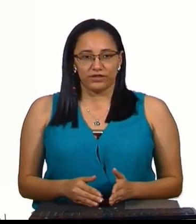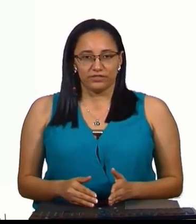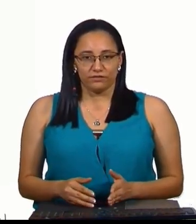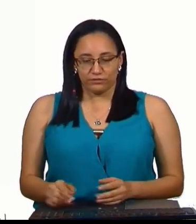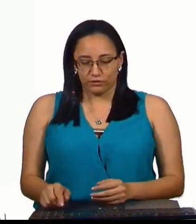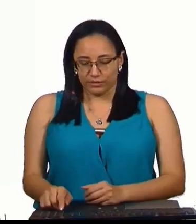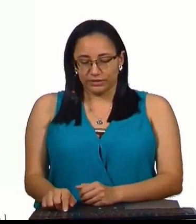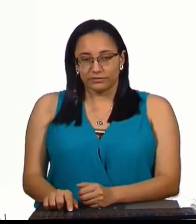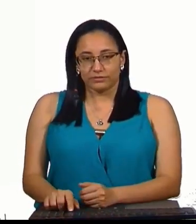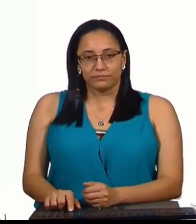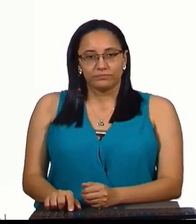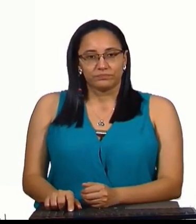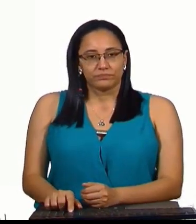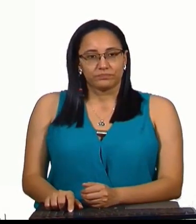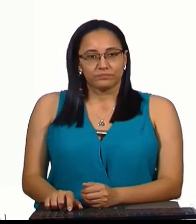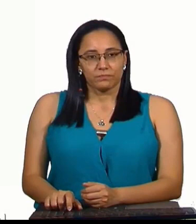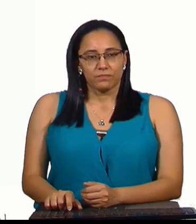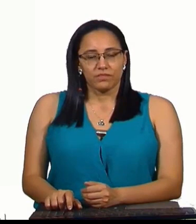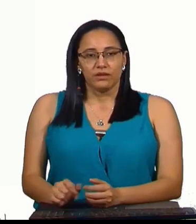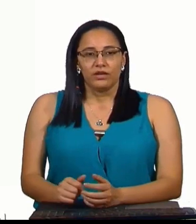de diferente forma.